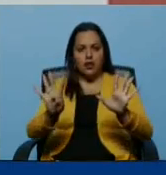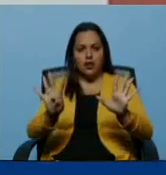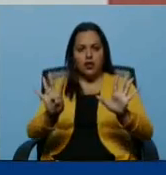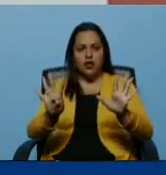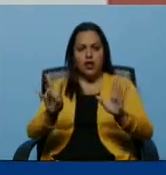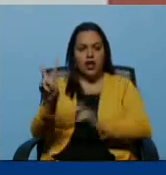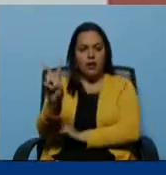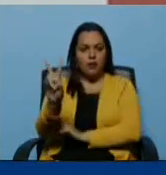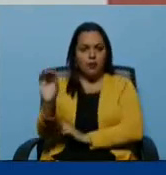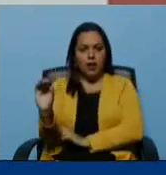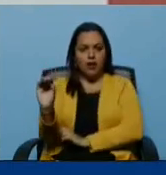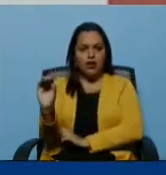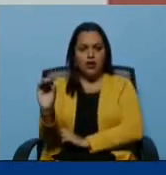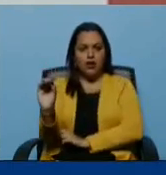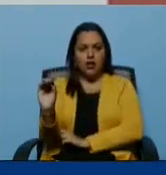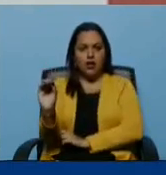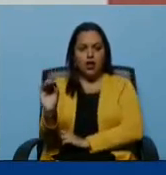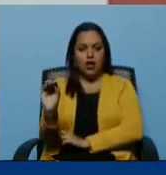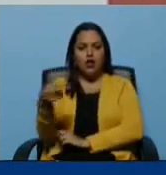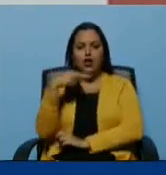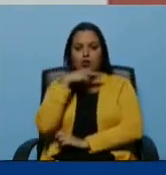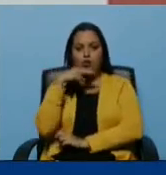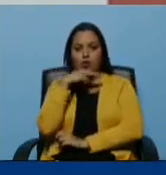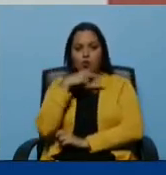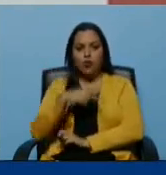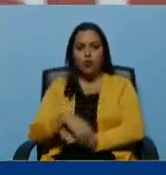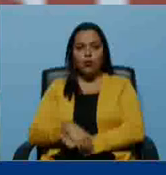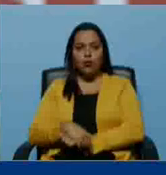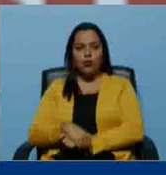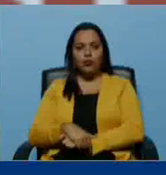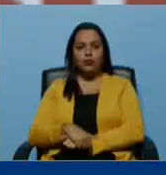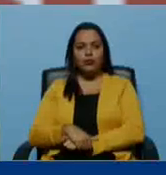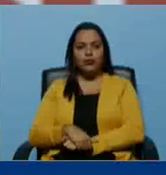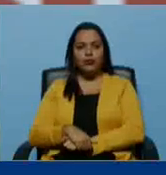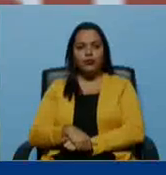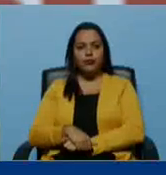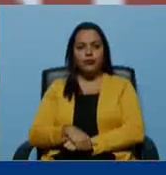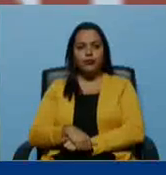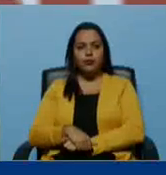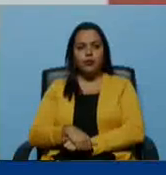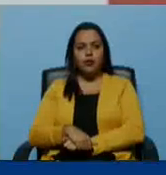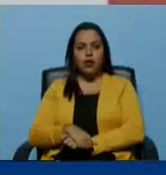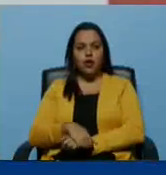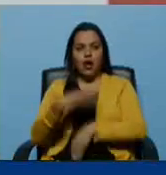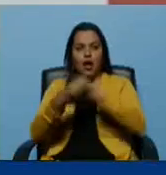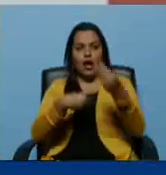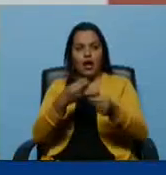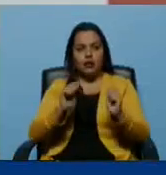y 20 de octubre a la instalación,